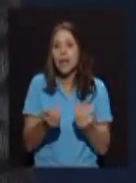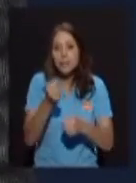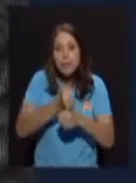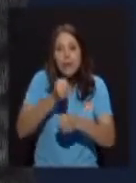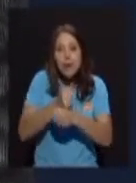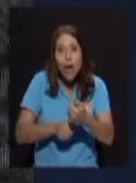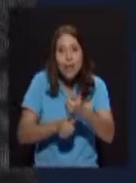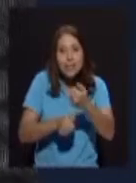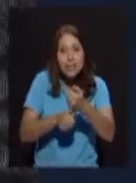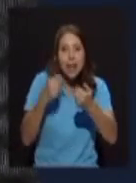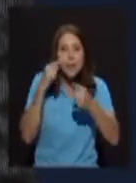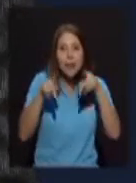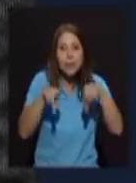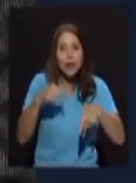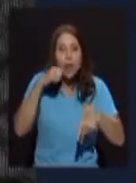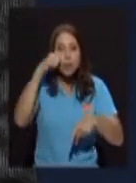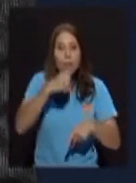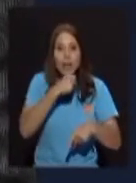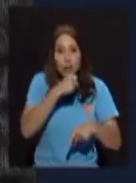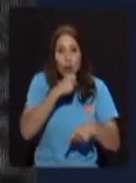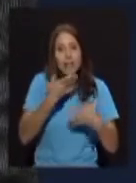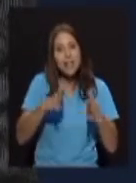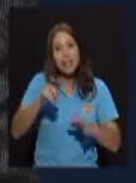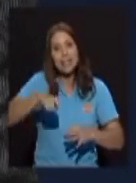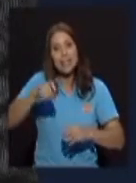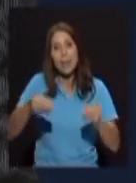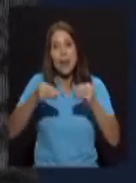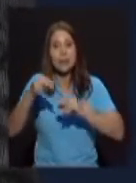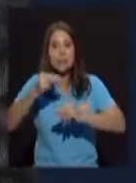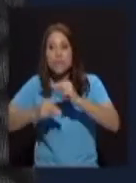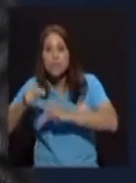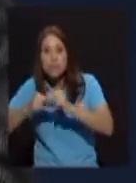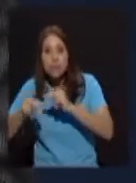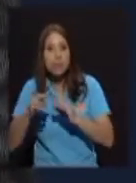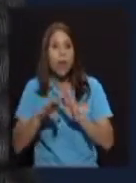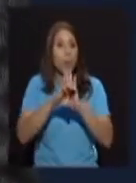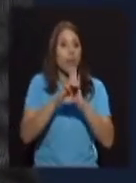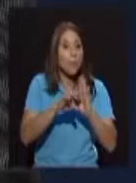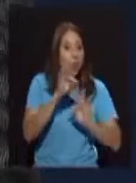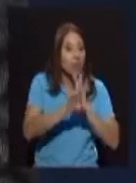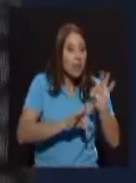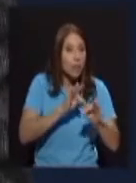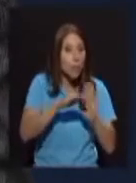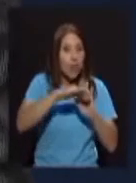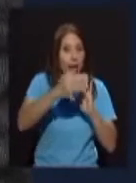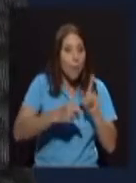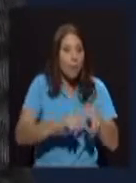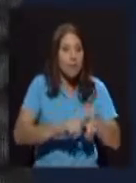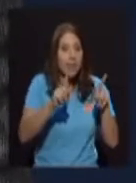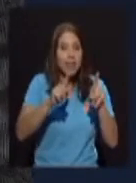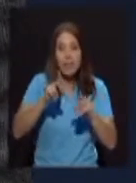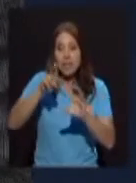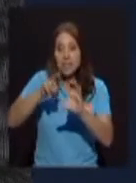el hogar para los adultos mayores tienen que ir aumentando, ¿no? El tipo de cama, el tipo de silla, ayudas para